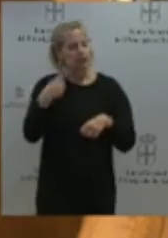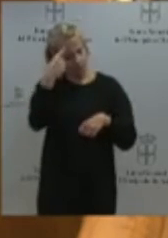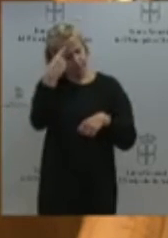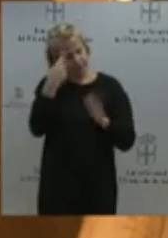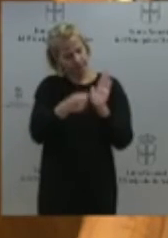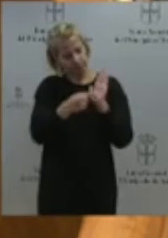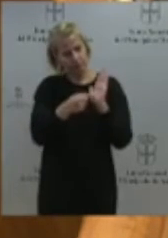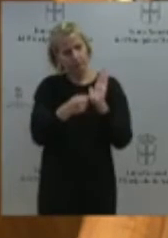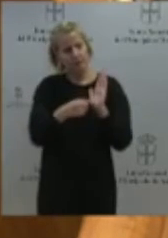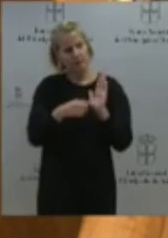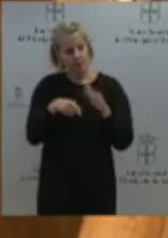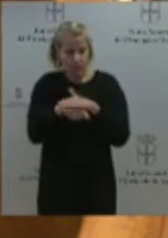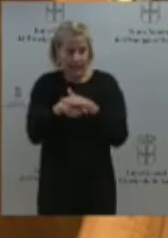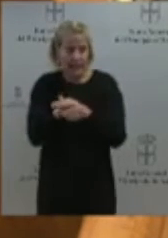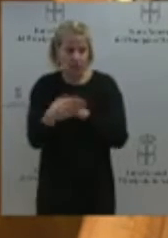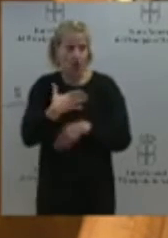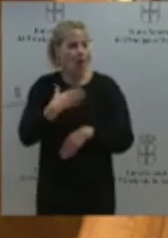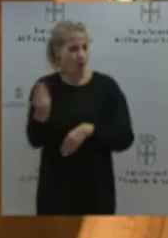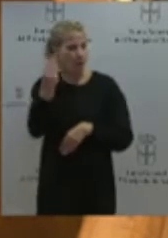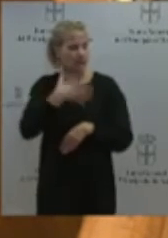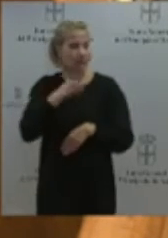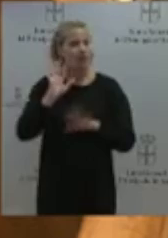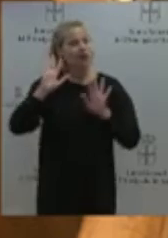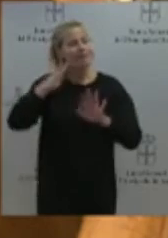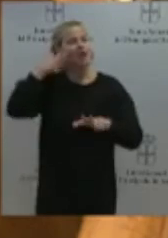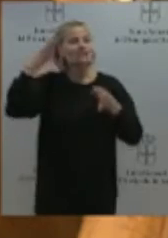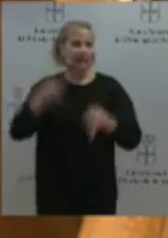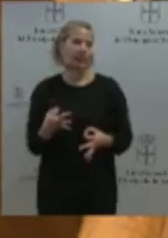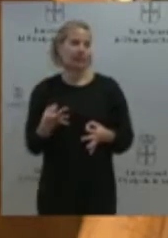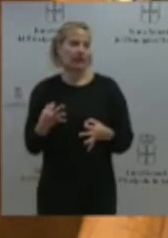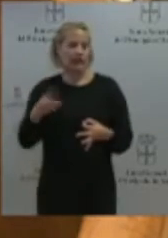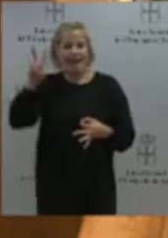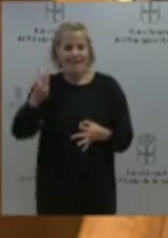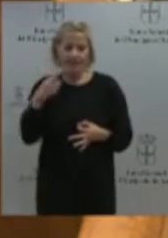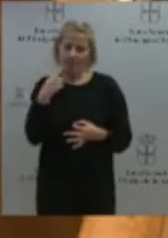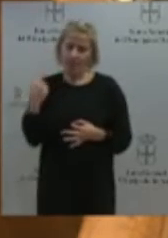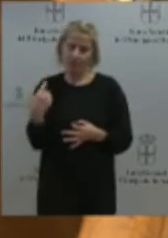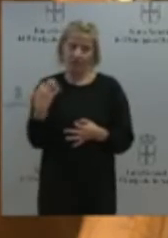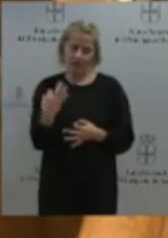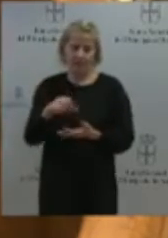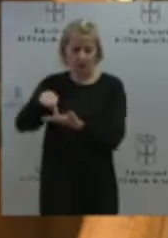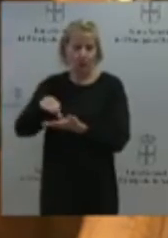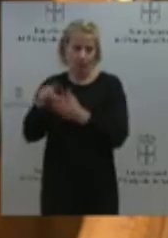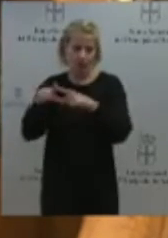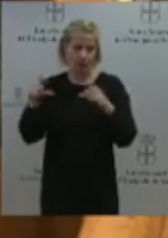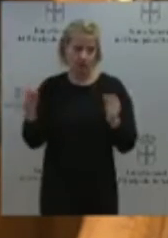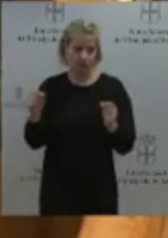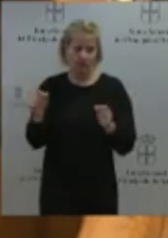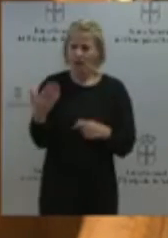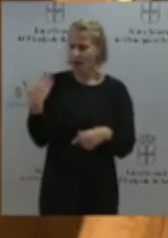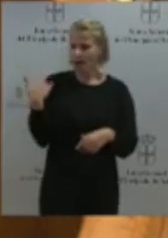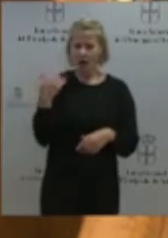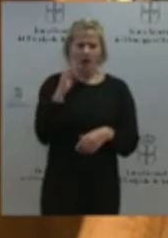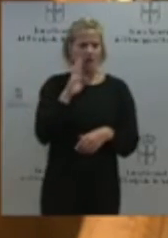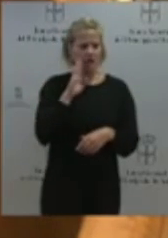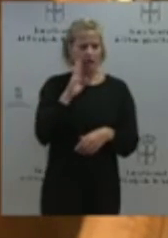ser sinceros, hablarle a los ojos a los asturianos y asturianas. Acaba de hacer un apunte, por ejemplo, que a mí cuanto menos me resulta surrealista, porque no lo entiendo. Igual